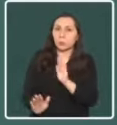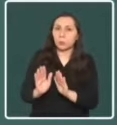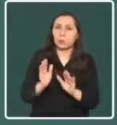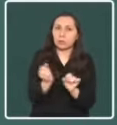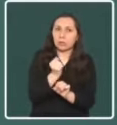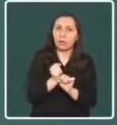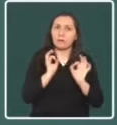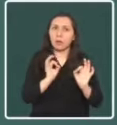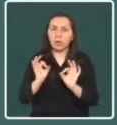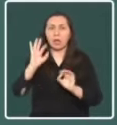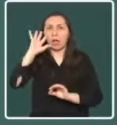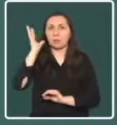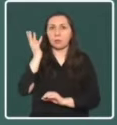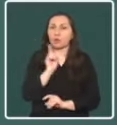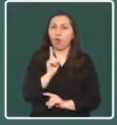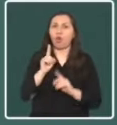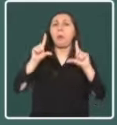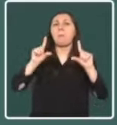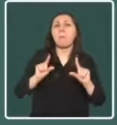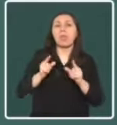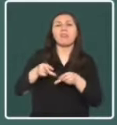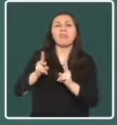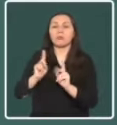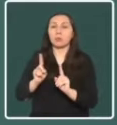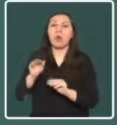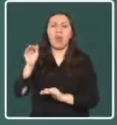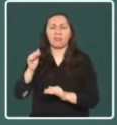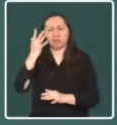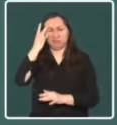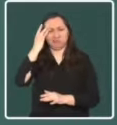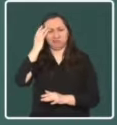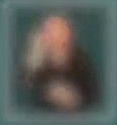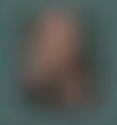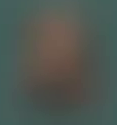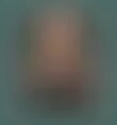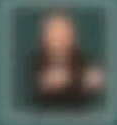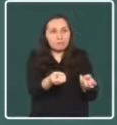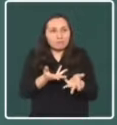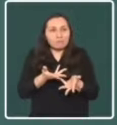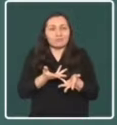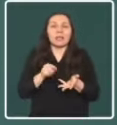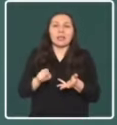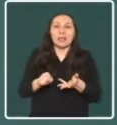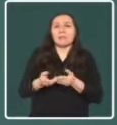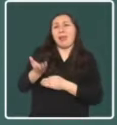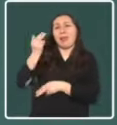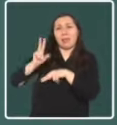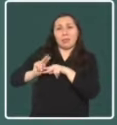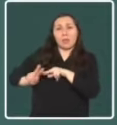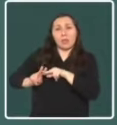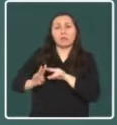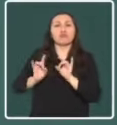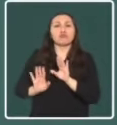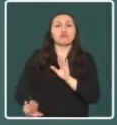estándar laboral, estándar ambiental, que no tenemos que bajar, pero a veces también se vuelven irracionales y no conversan entre sí. Las recetas del pasado y